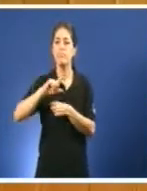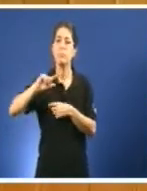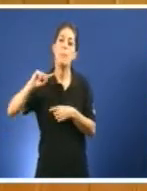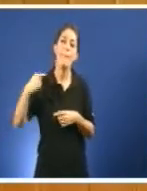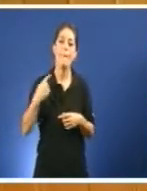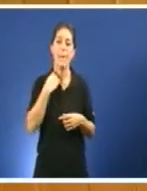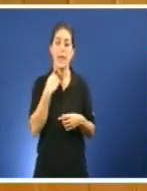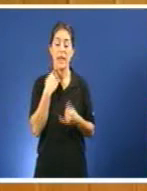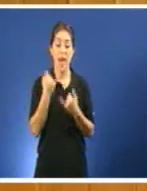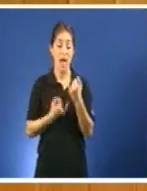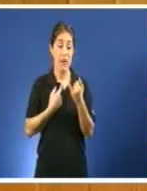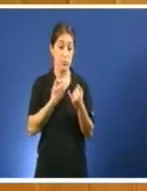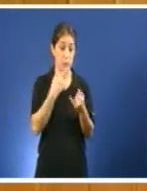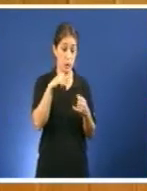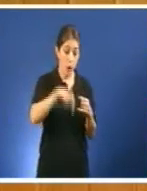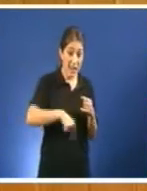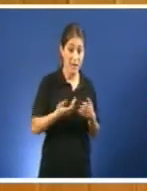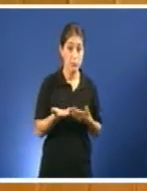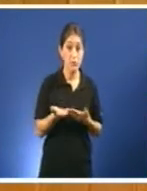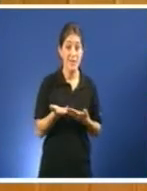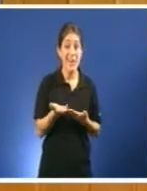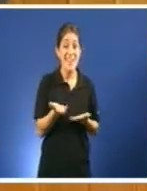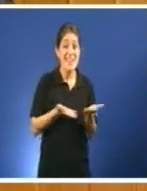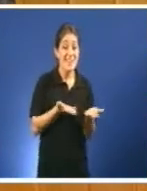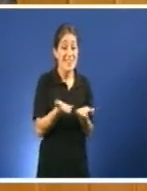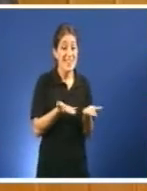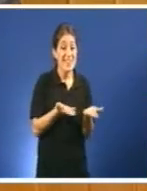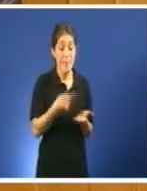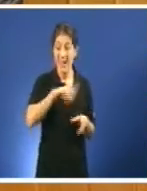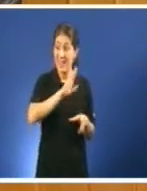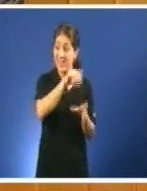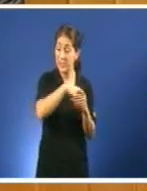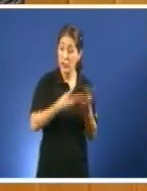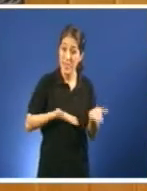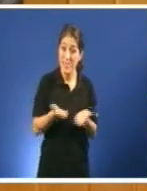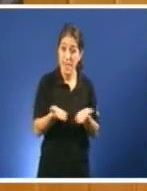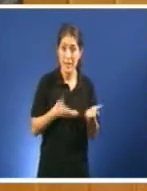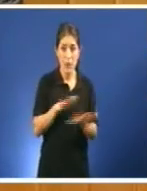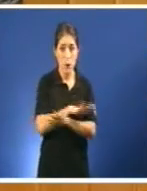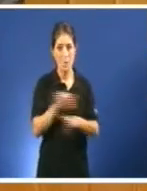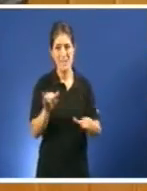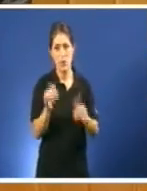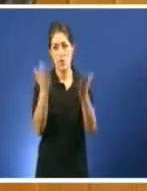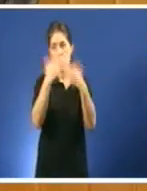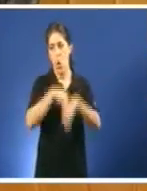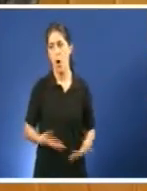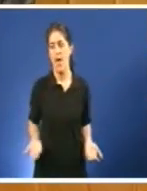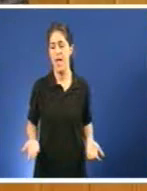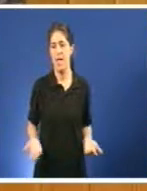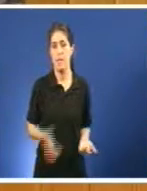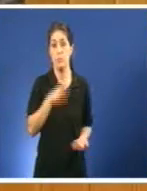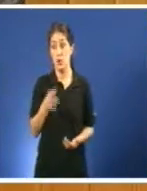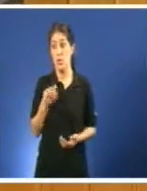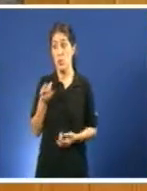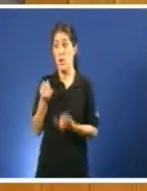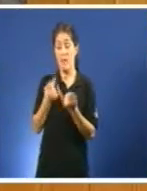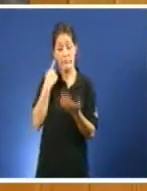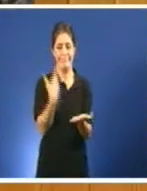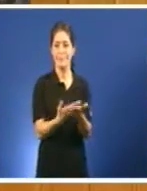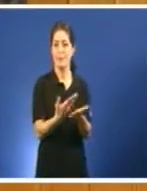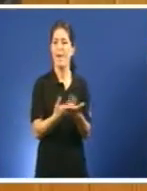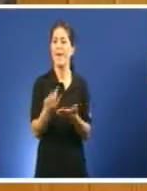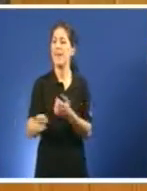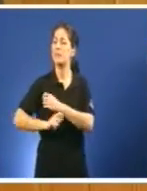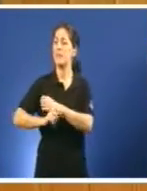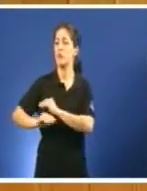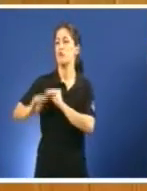compensada polo incremento da demanda interna. A constatación do fracaso da súa estrategia, do fracaso da